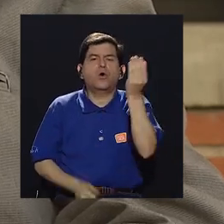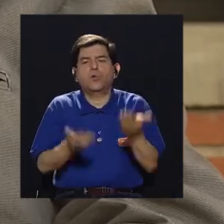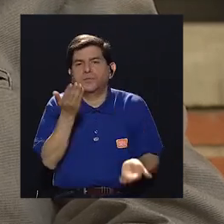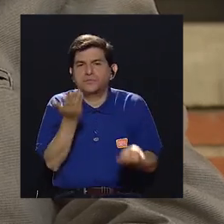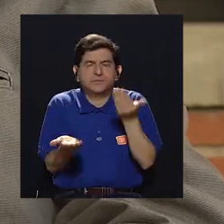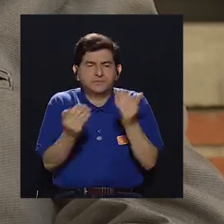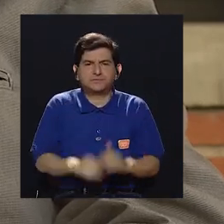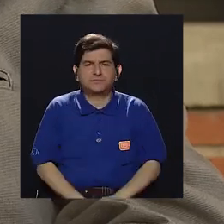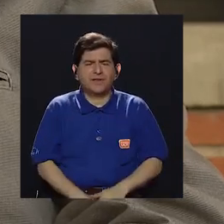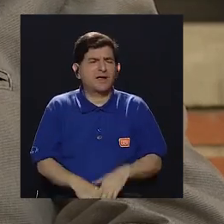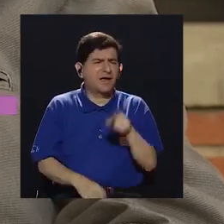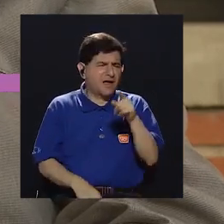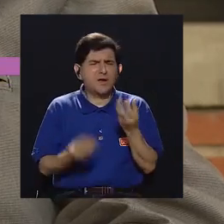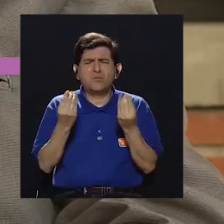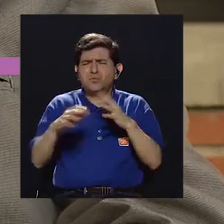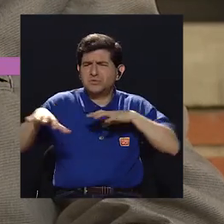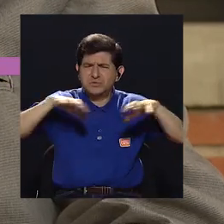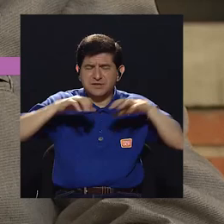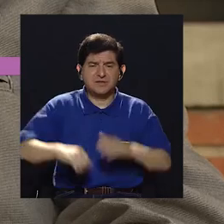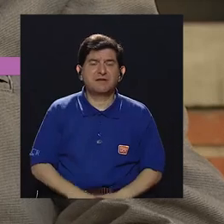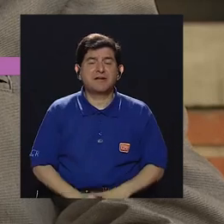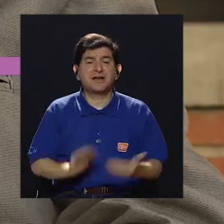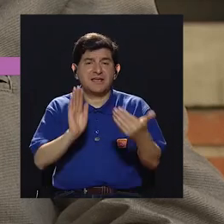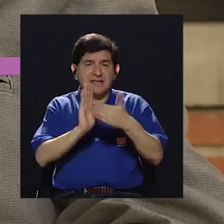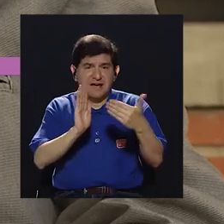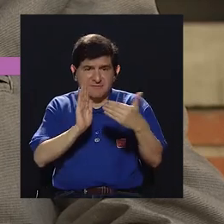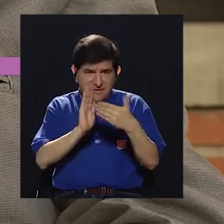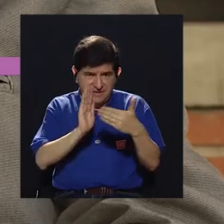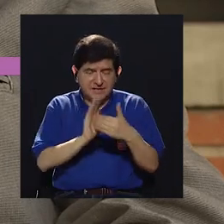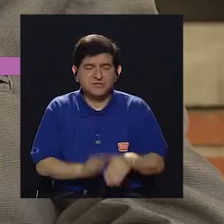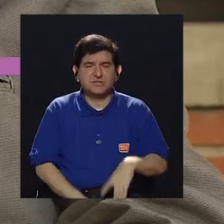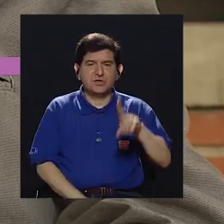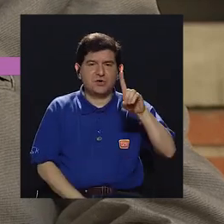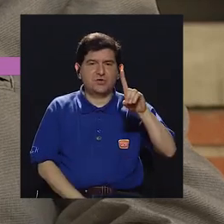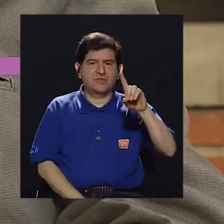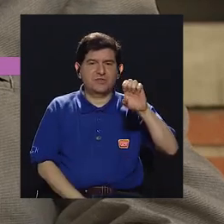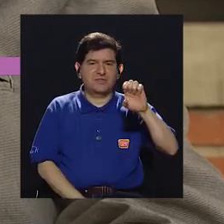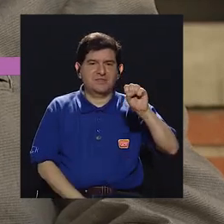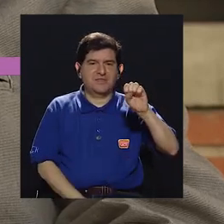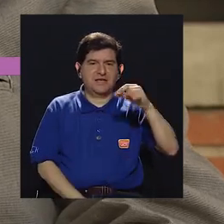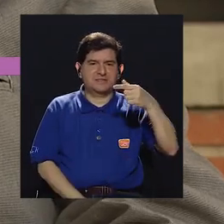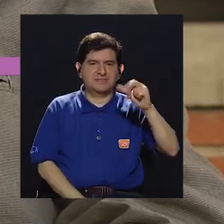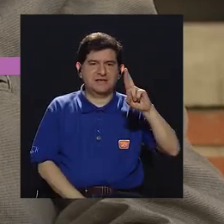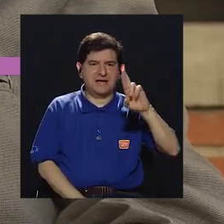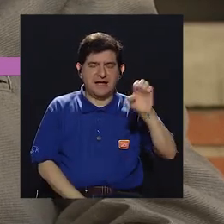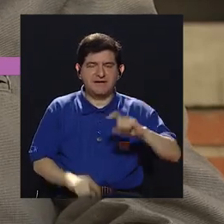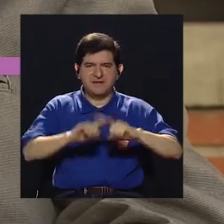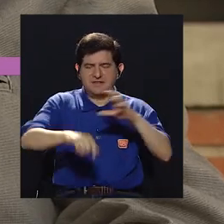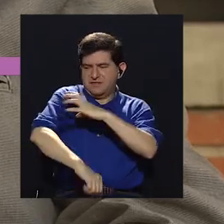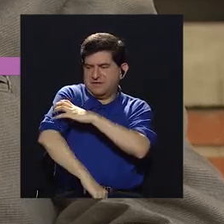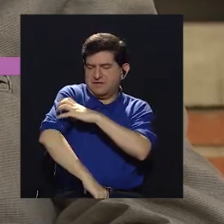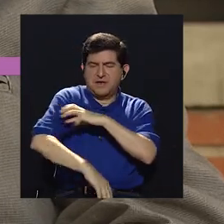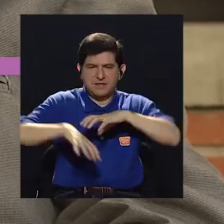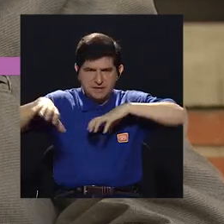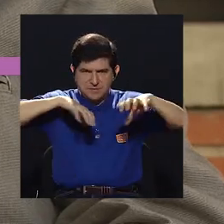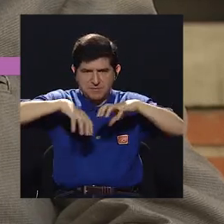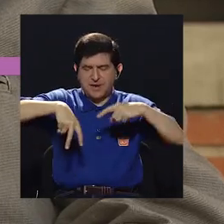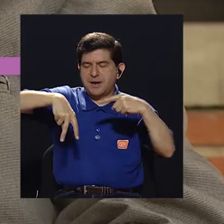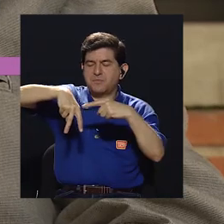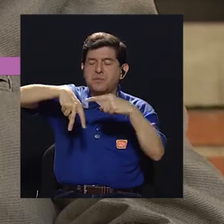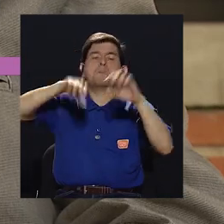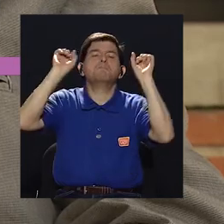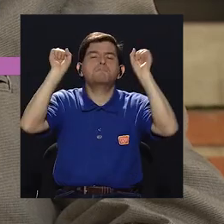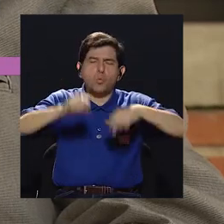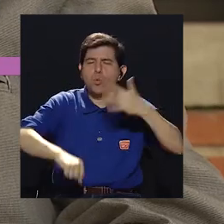tenga, que haga mucho ejercicio y tenga algún desgarre del aductor o del recto anterior, que son músculos que tienen que ver con la movilidad de la